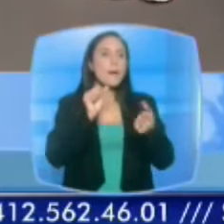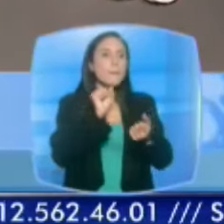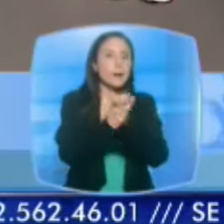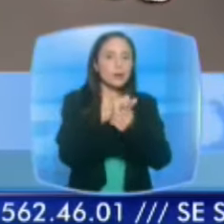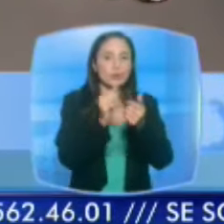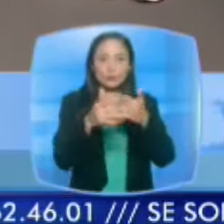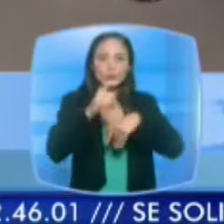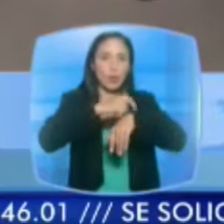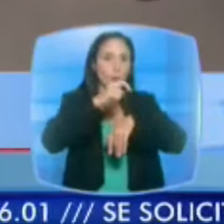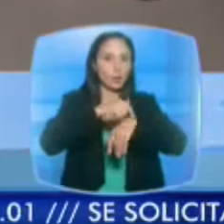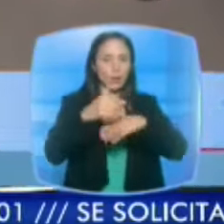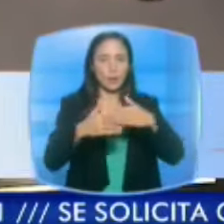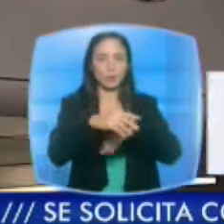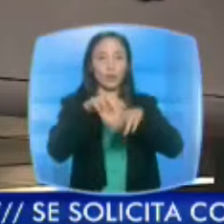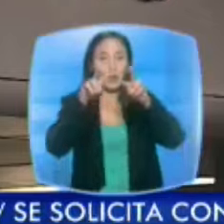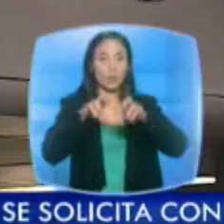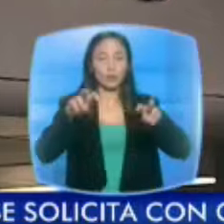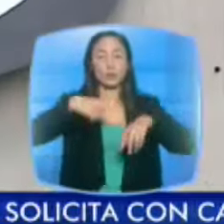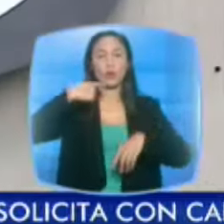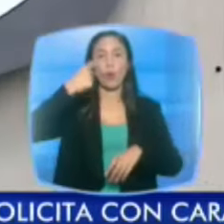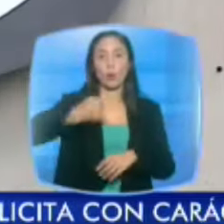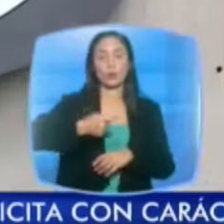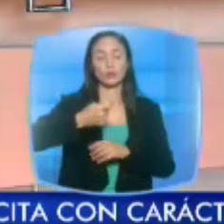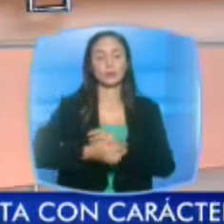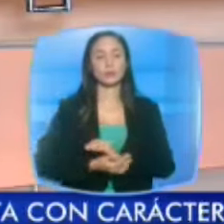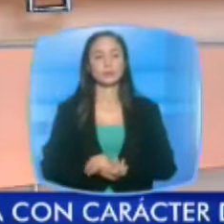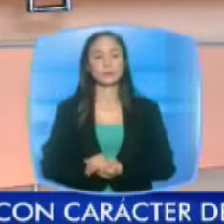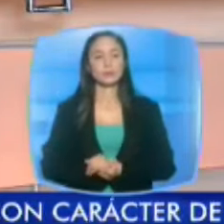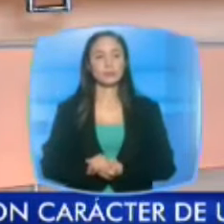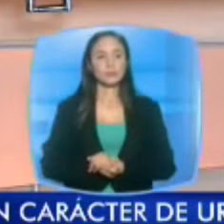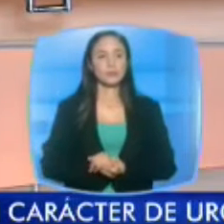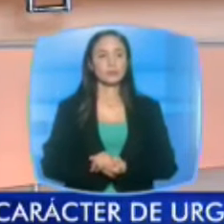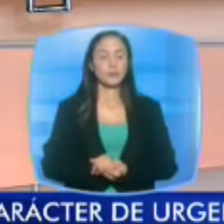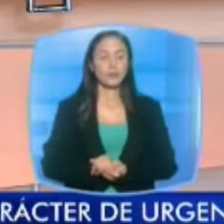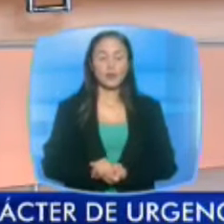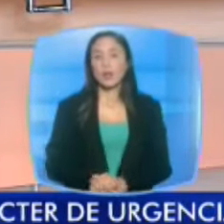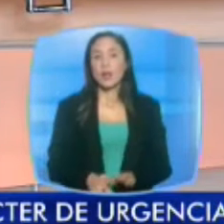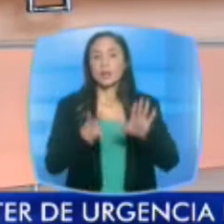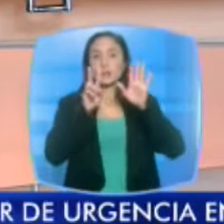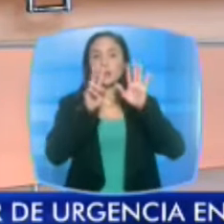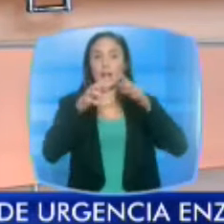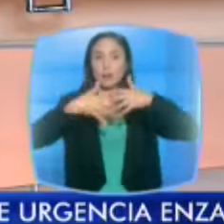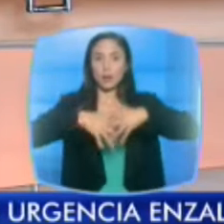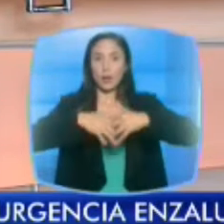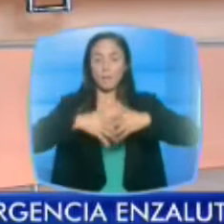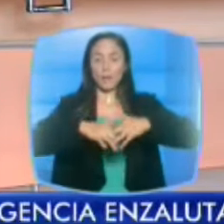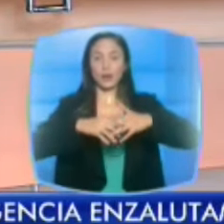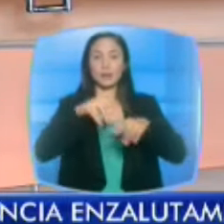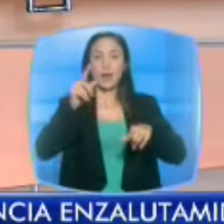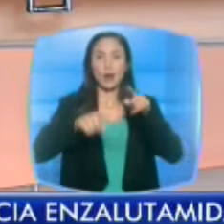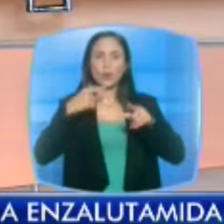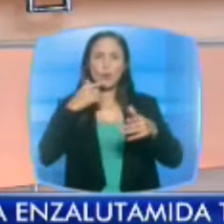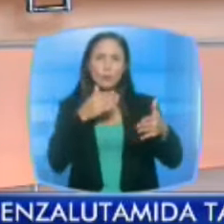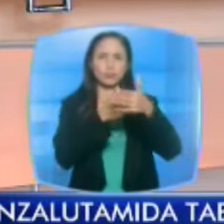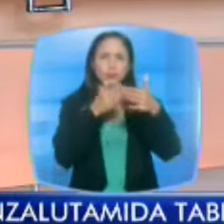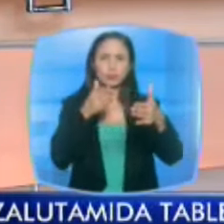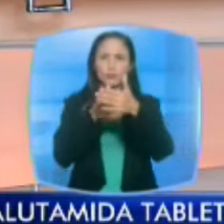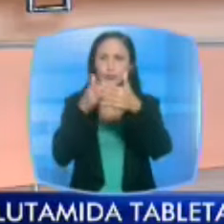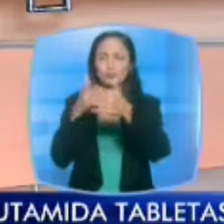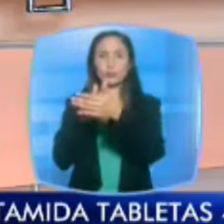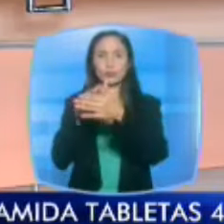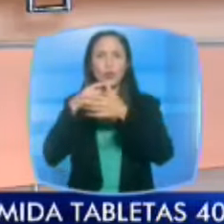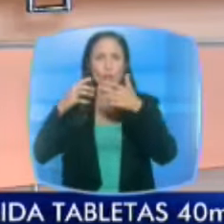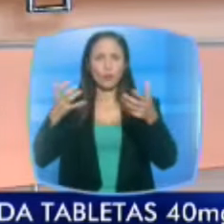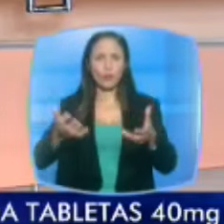libertad y su posterior enjuiciamiento. Siete locales comerciales resultaron afectados producto de un incendio